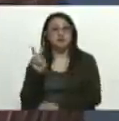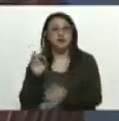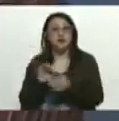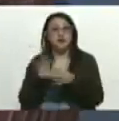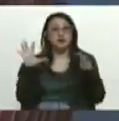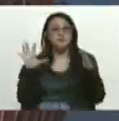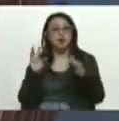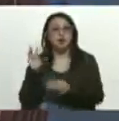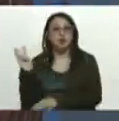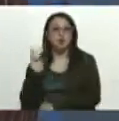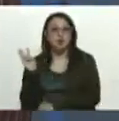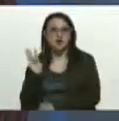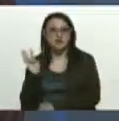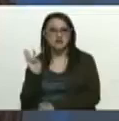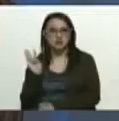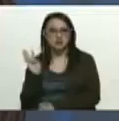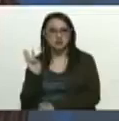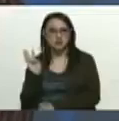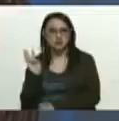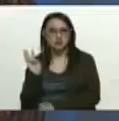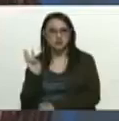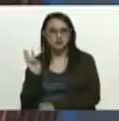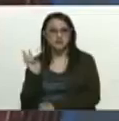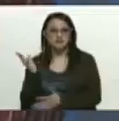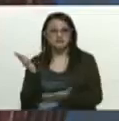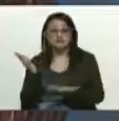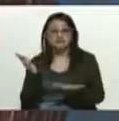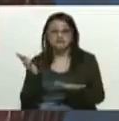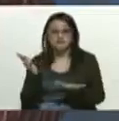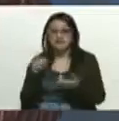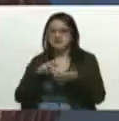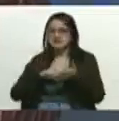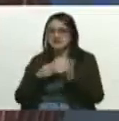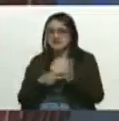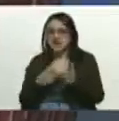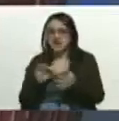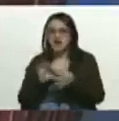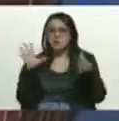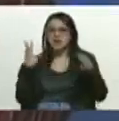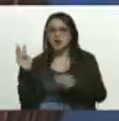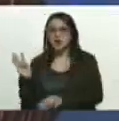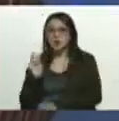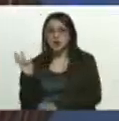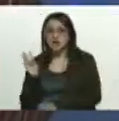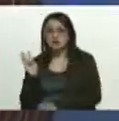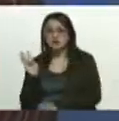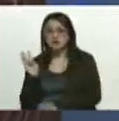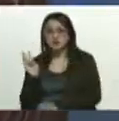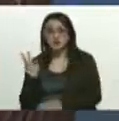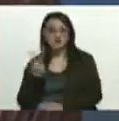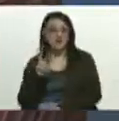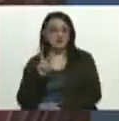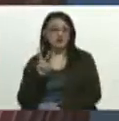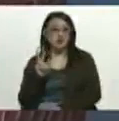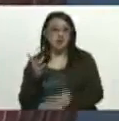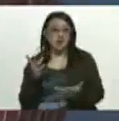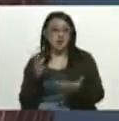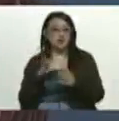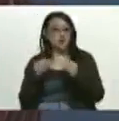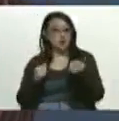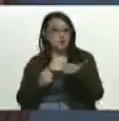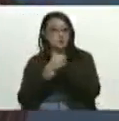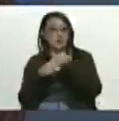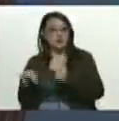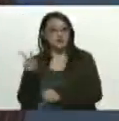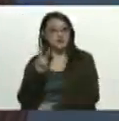de Washington. Y automáticamente el ser enemigo de Washington, todo lo que apoye y rodee